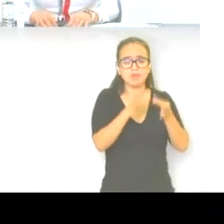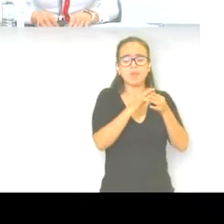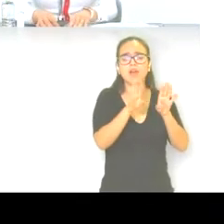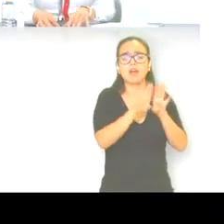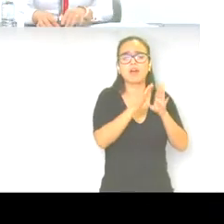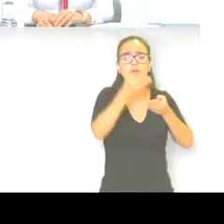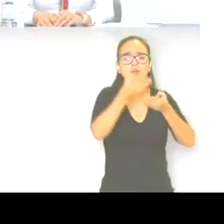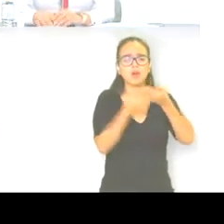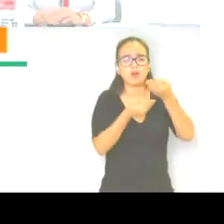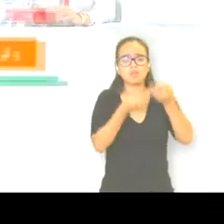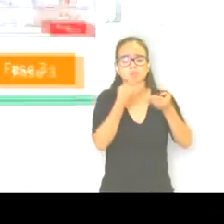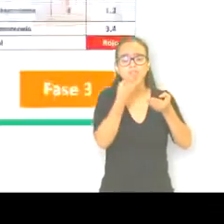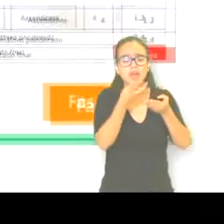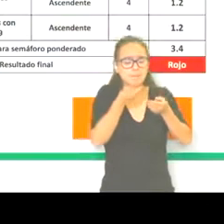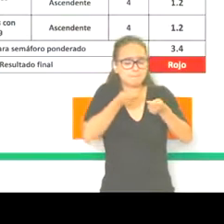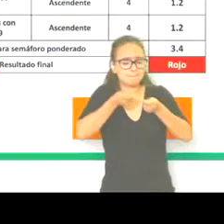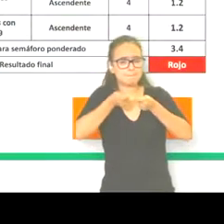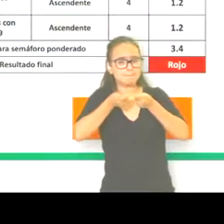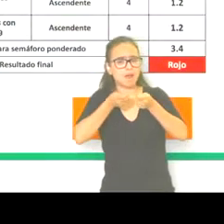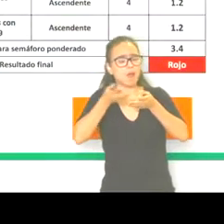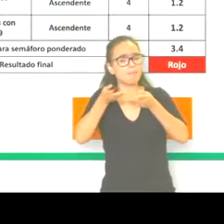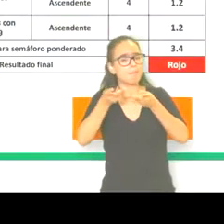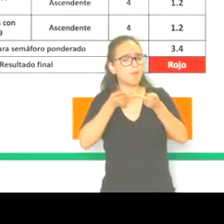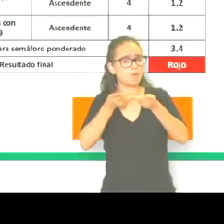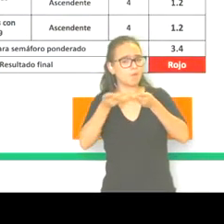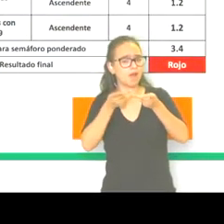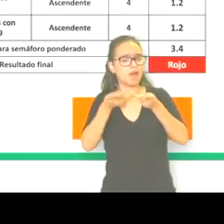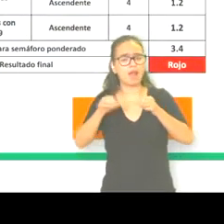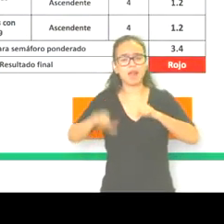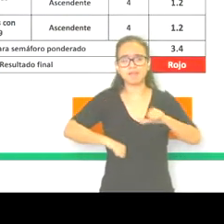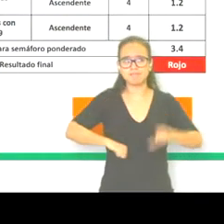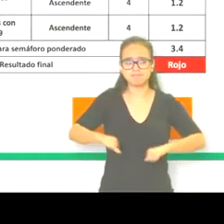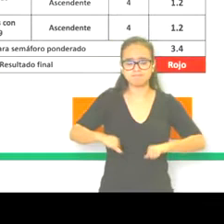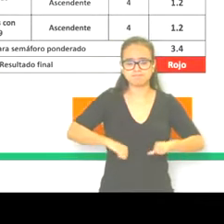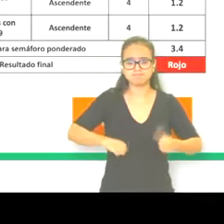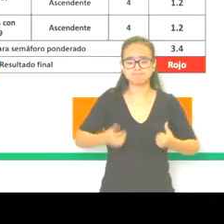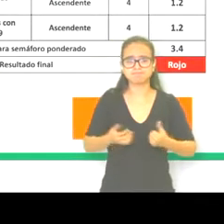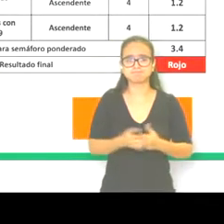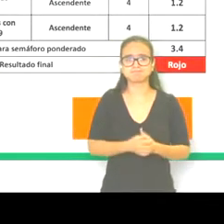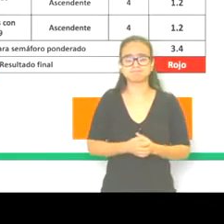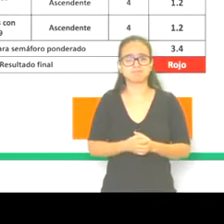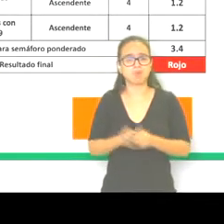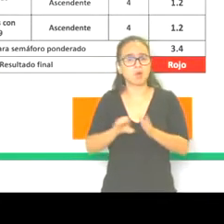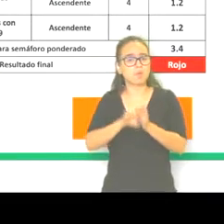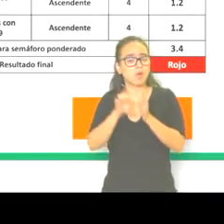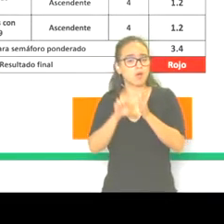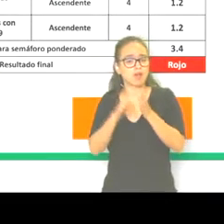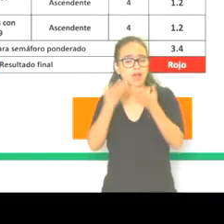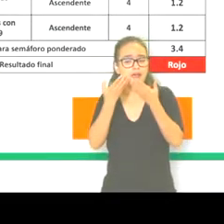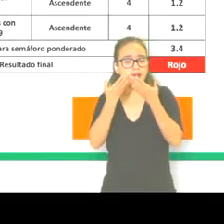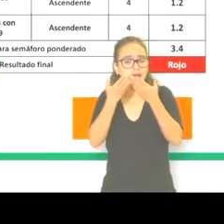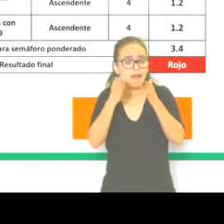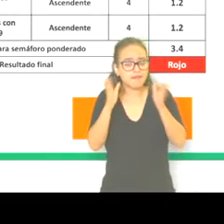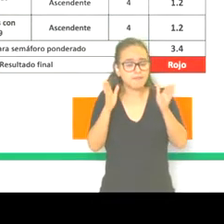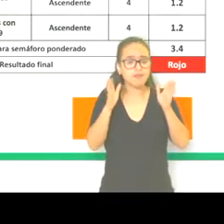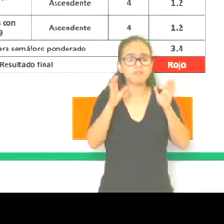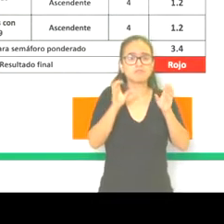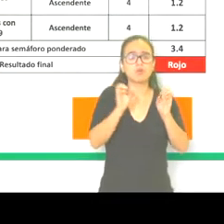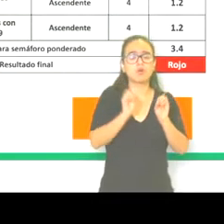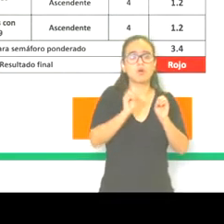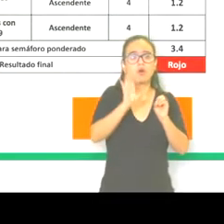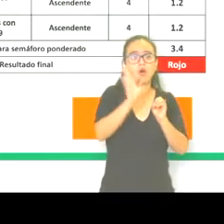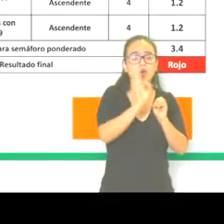avanzando y eso nos va preparando para poder realizar actividades ya sea en apertura de aforos